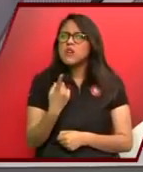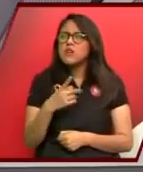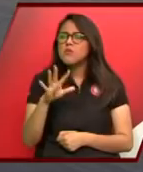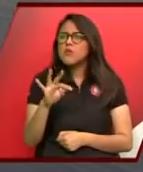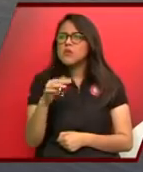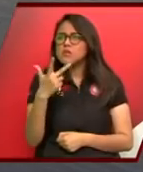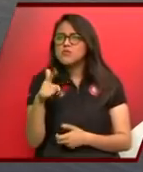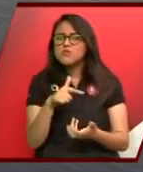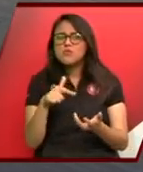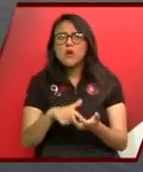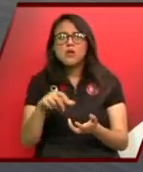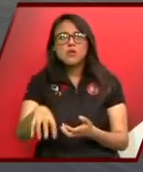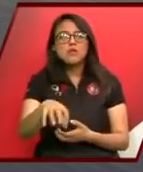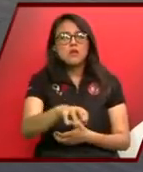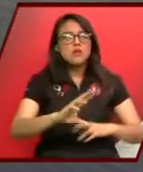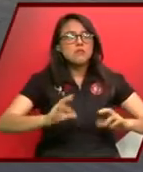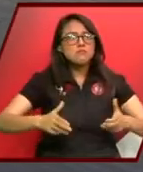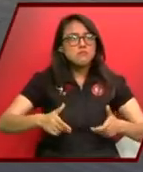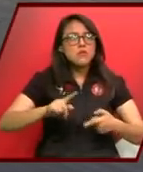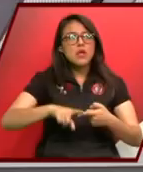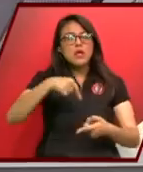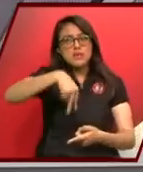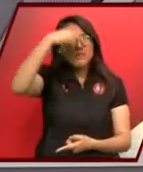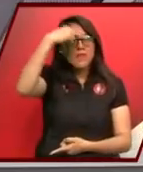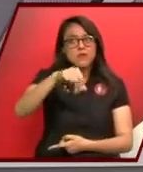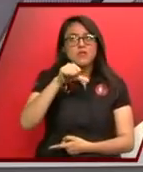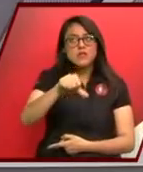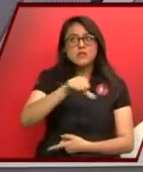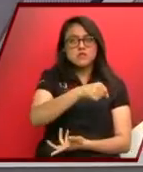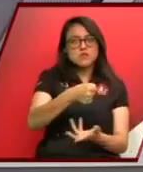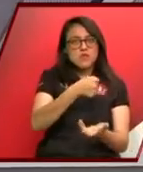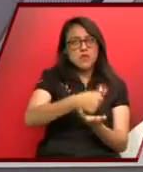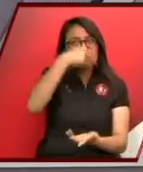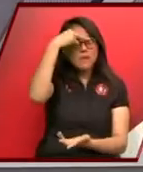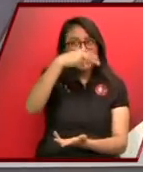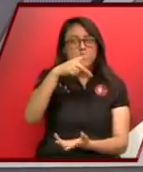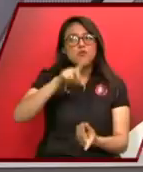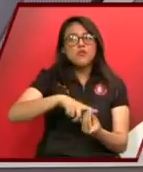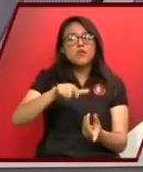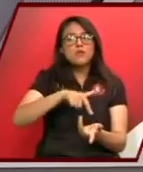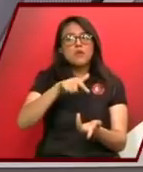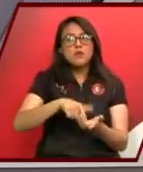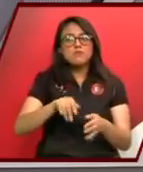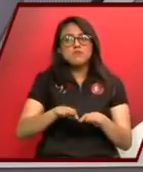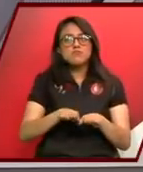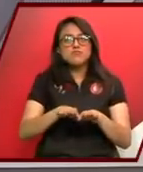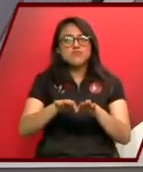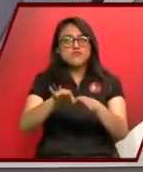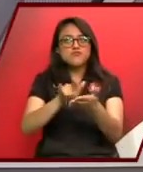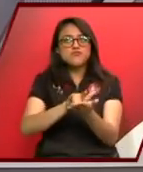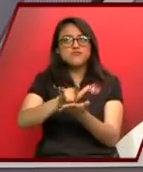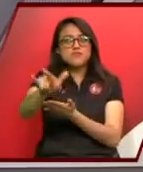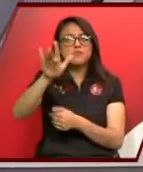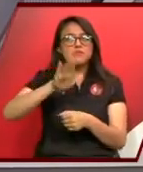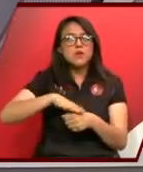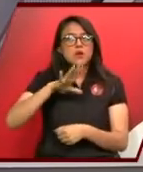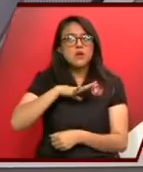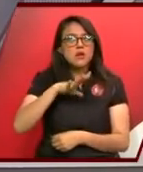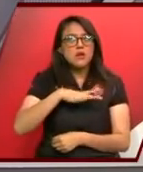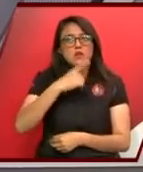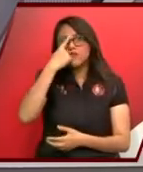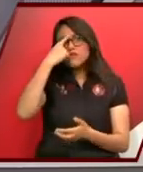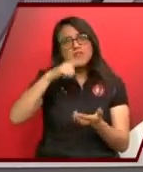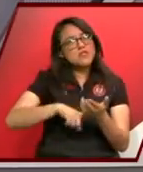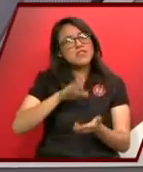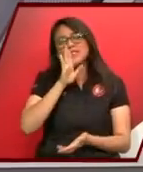48 casetas en Chiapas o 40 y tantas. Y en México hay 16, en la Ciudad de México, donde va a estar el aeropuerto y el Estado de México. No, ahí sí